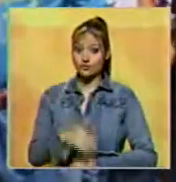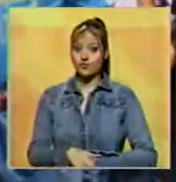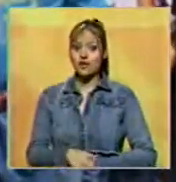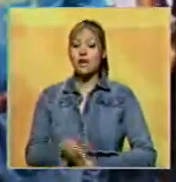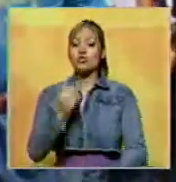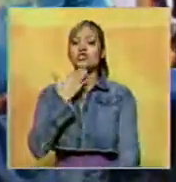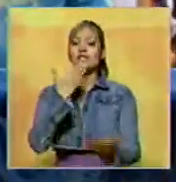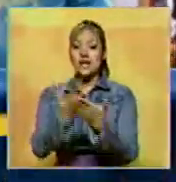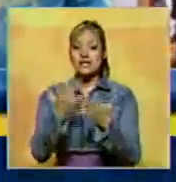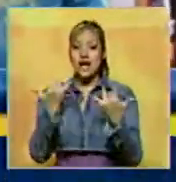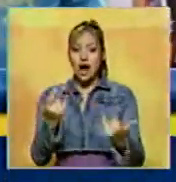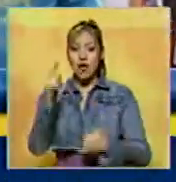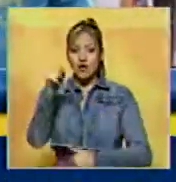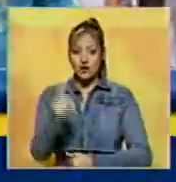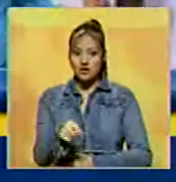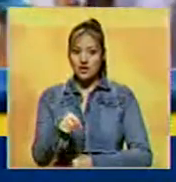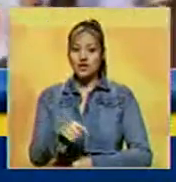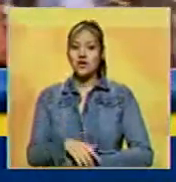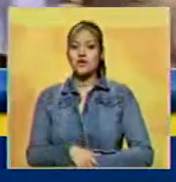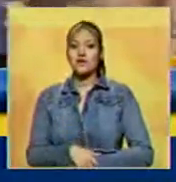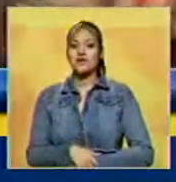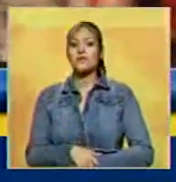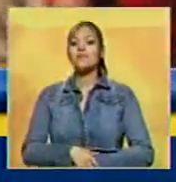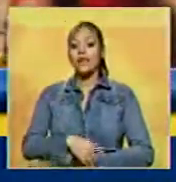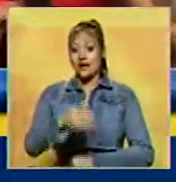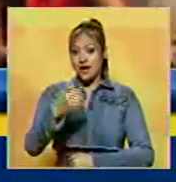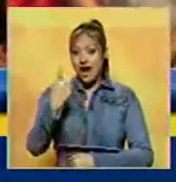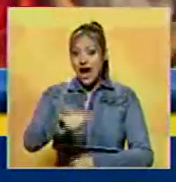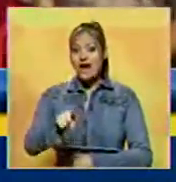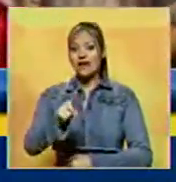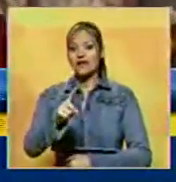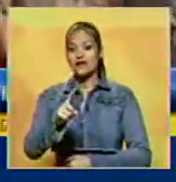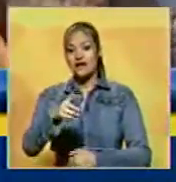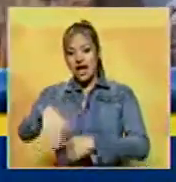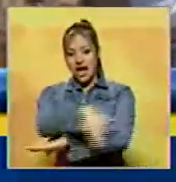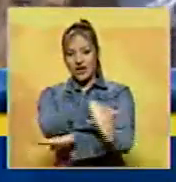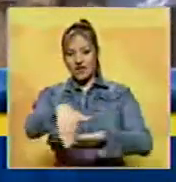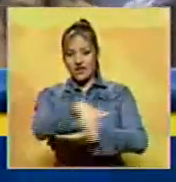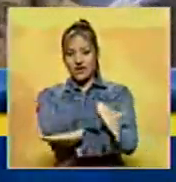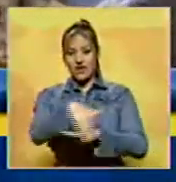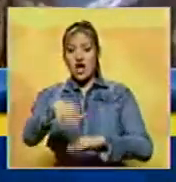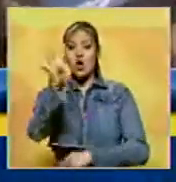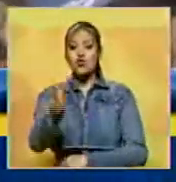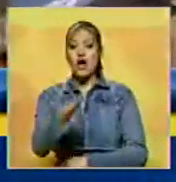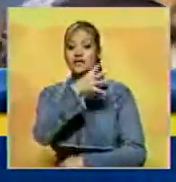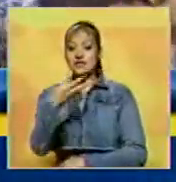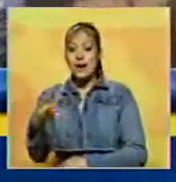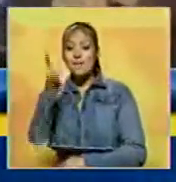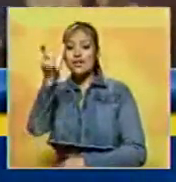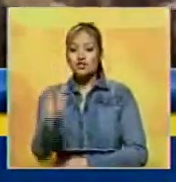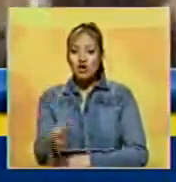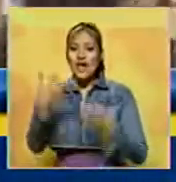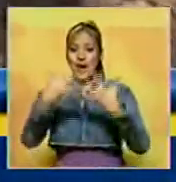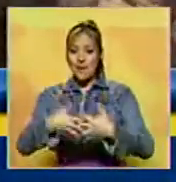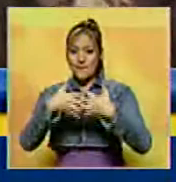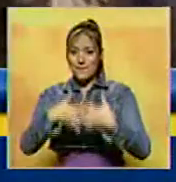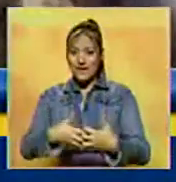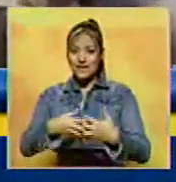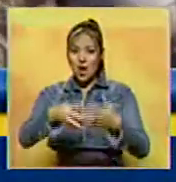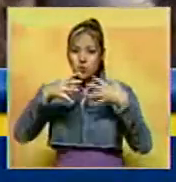por el pase. En este momento nos encontramos en una de las avenidas de Ciudad Guayana, donde los trabajadores de